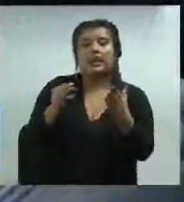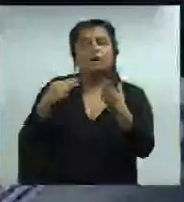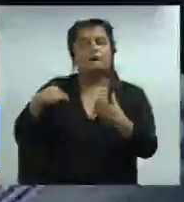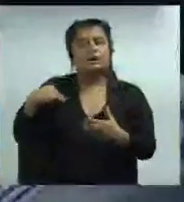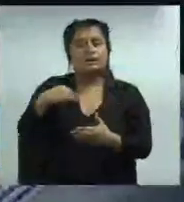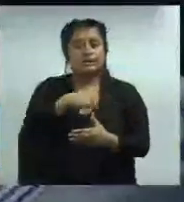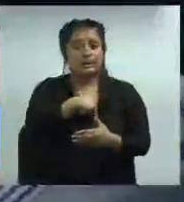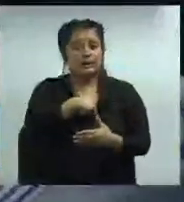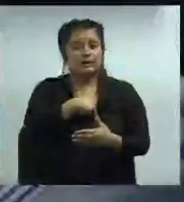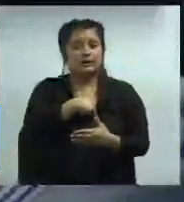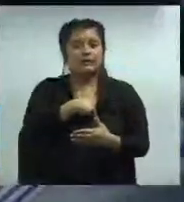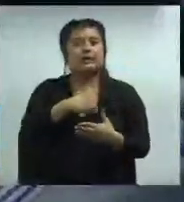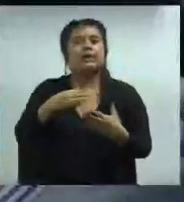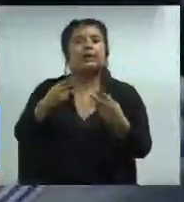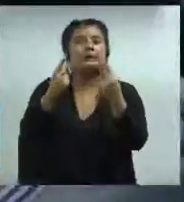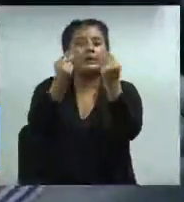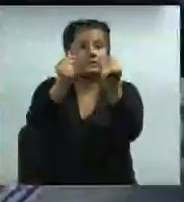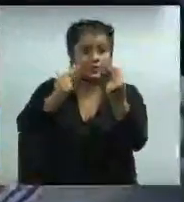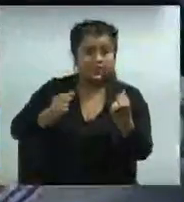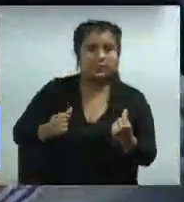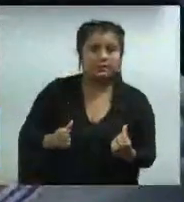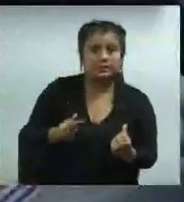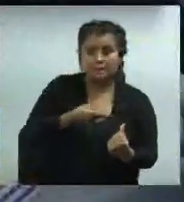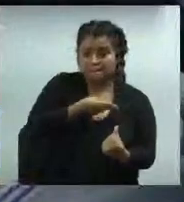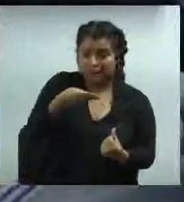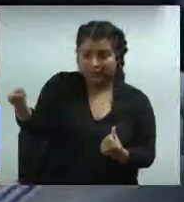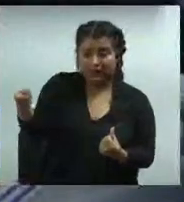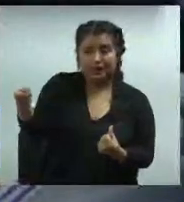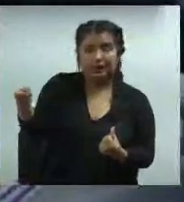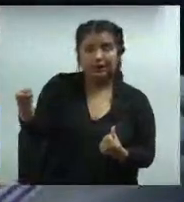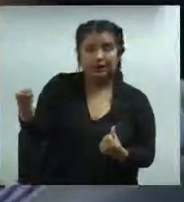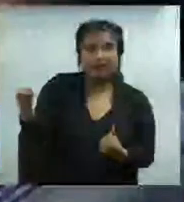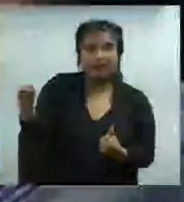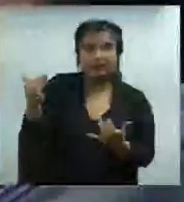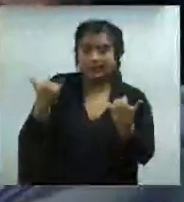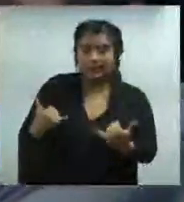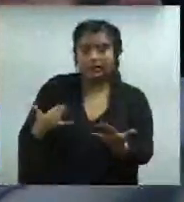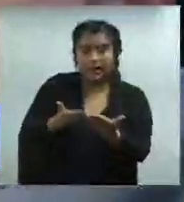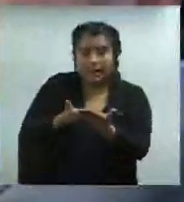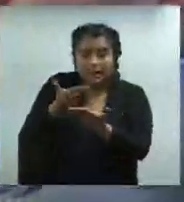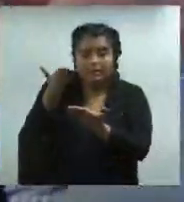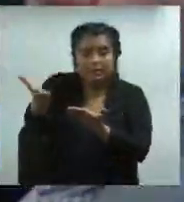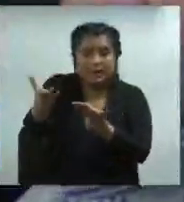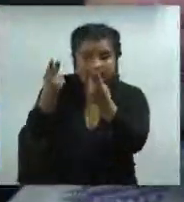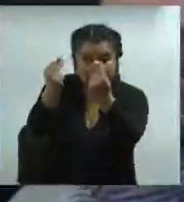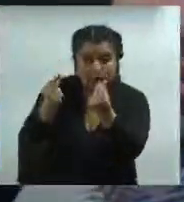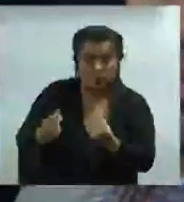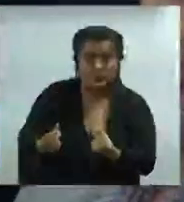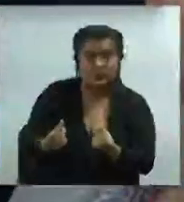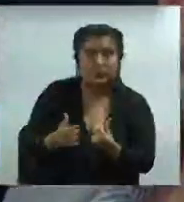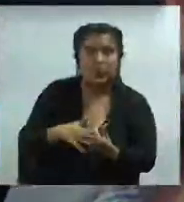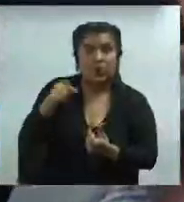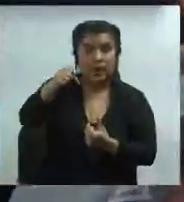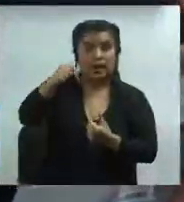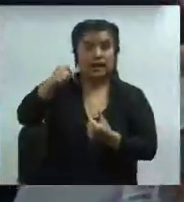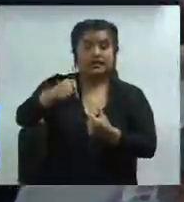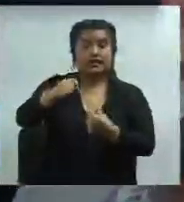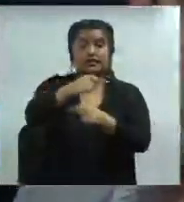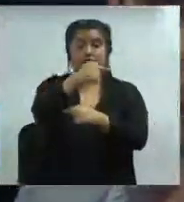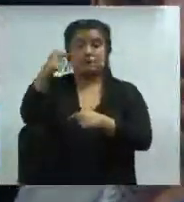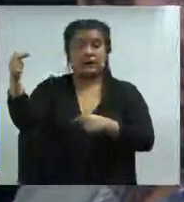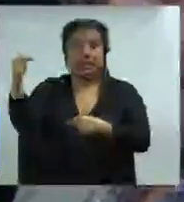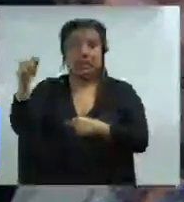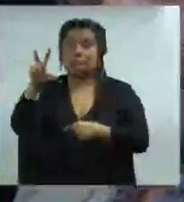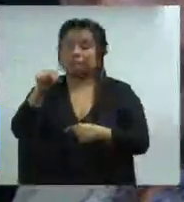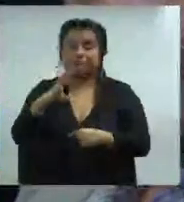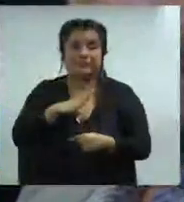pues, o que el presidente dé las órdenes que tiene que dar. Pero esta semana nos quedamos sin sobrevuelos. ¿Quién va a detectar